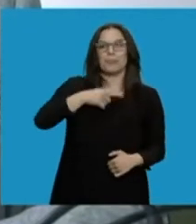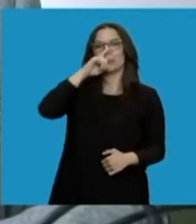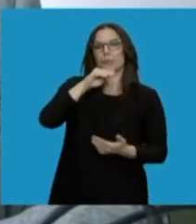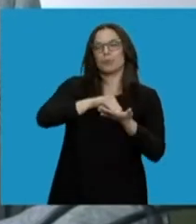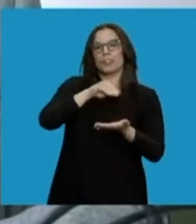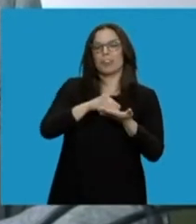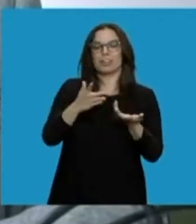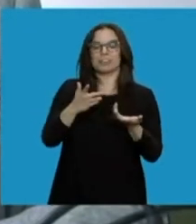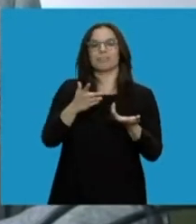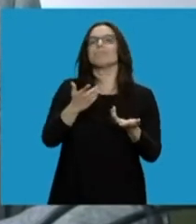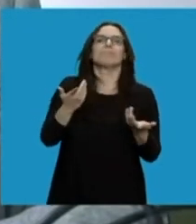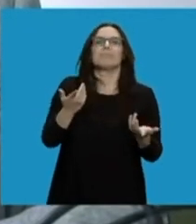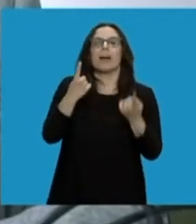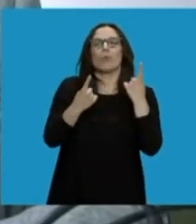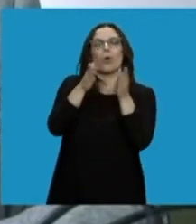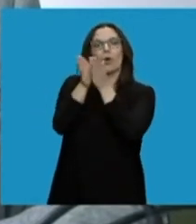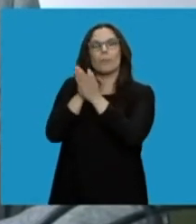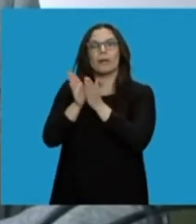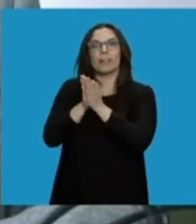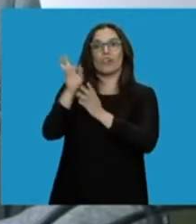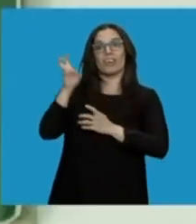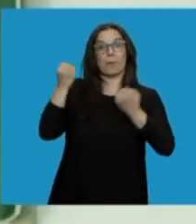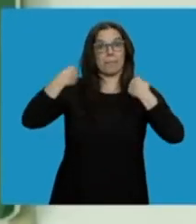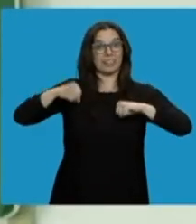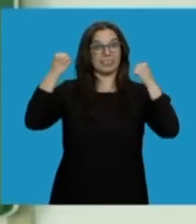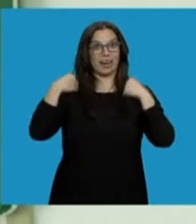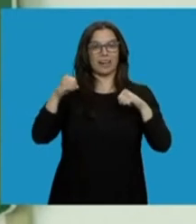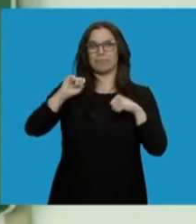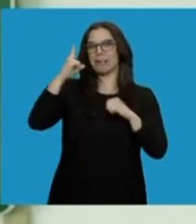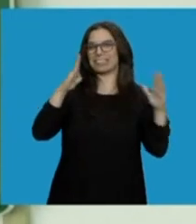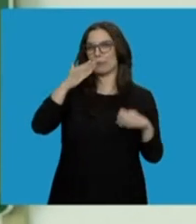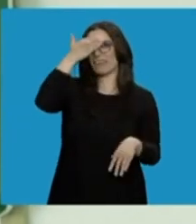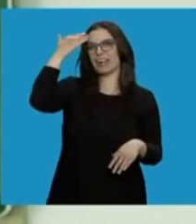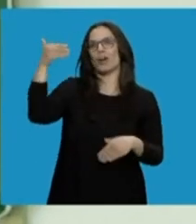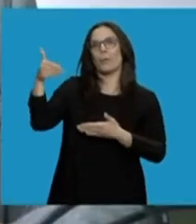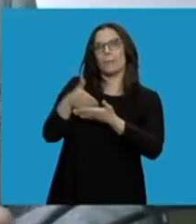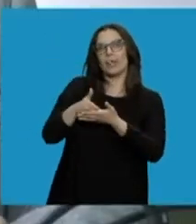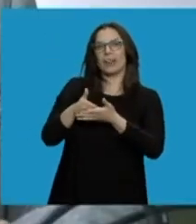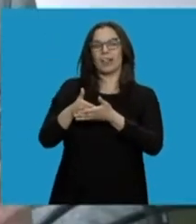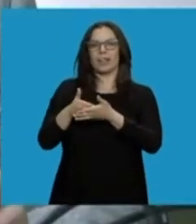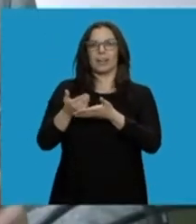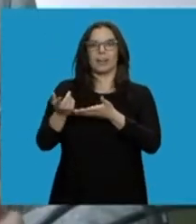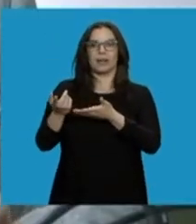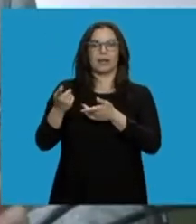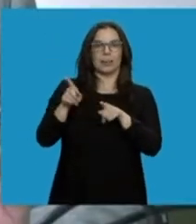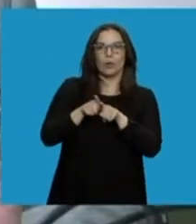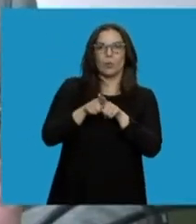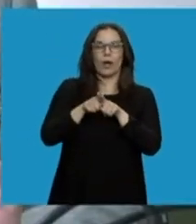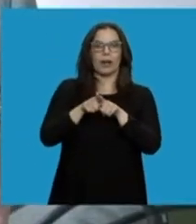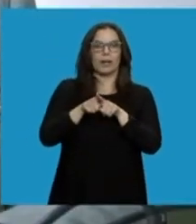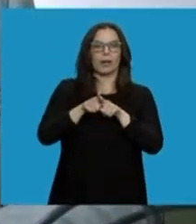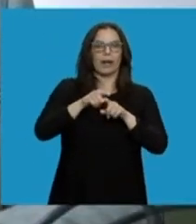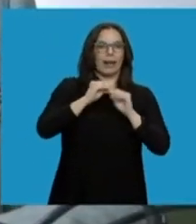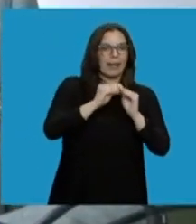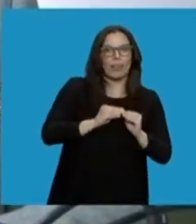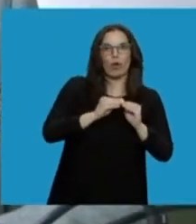cuando nos llegan pues, compañeros y compañeras de prácticas, sobre todo en verano, que nos piden dónde está el productor, el realizador, el locutor.